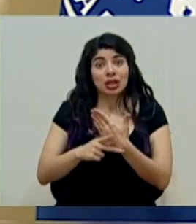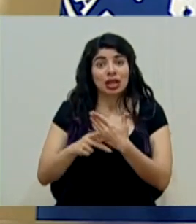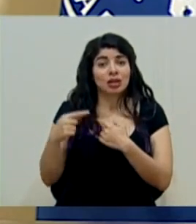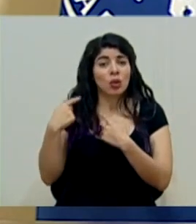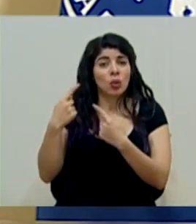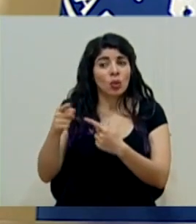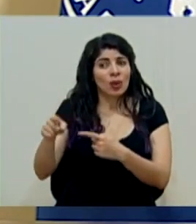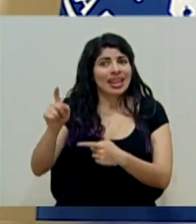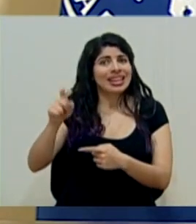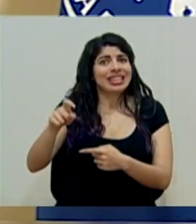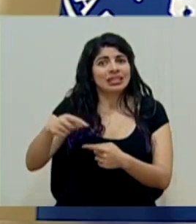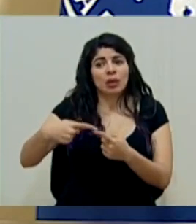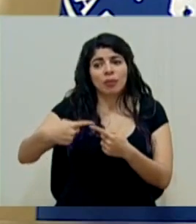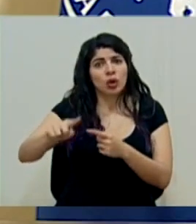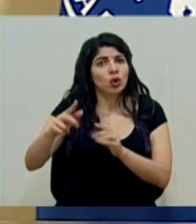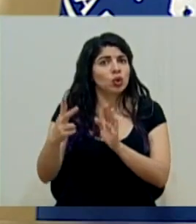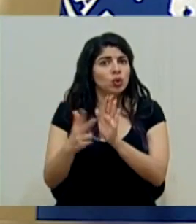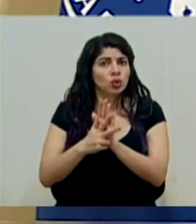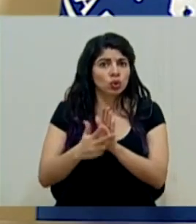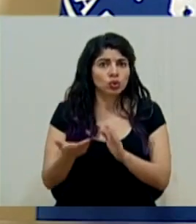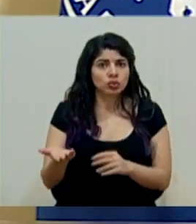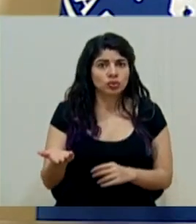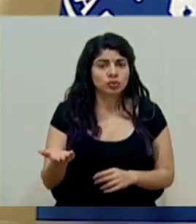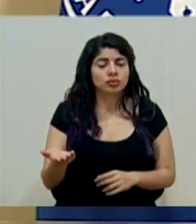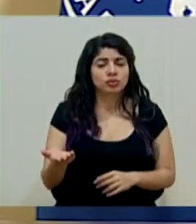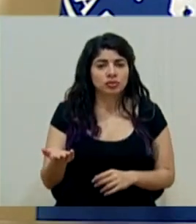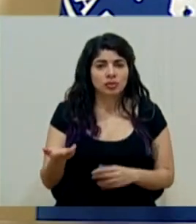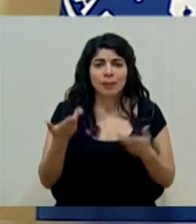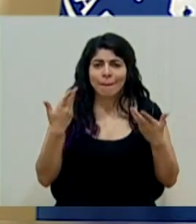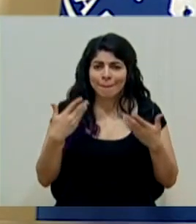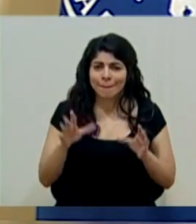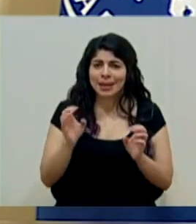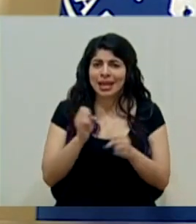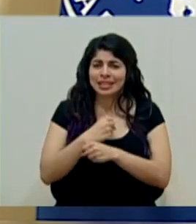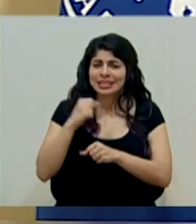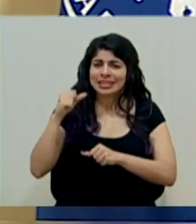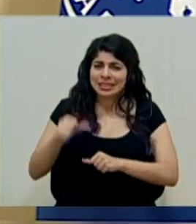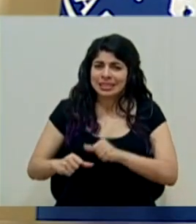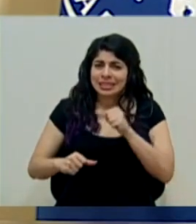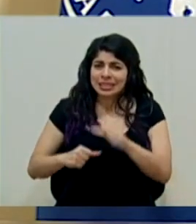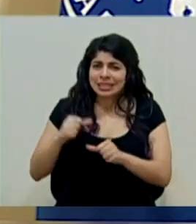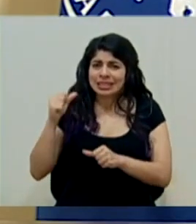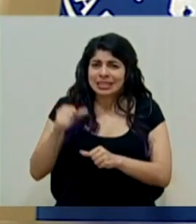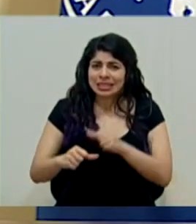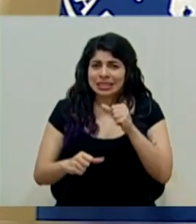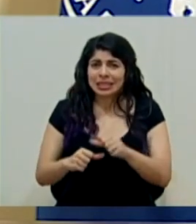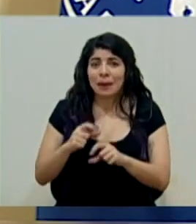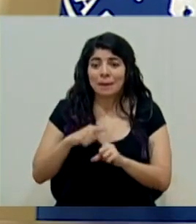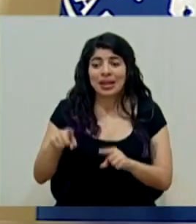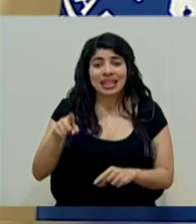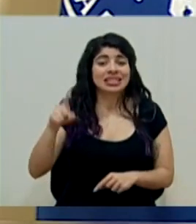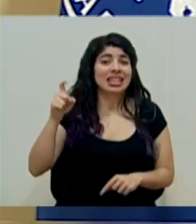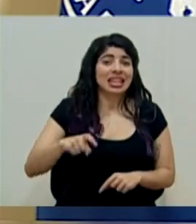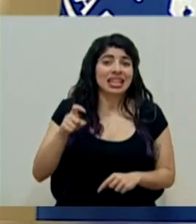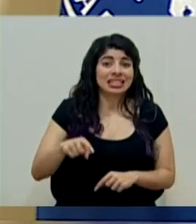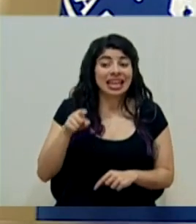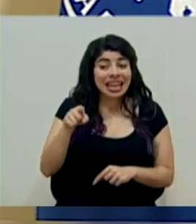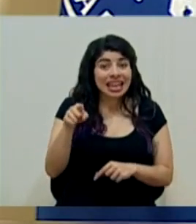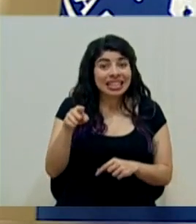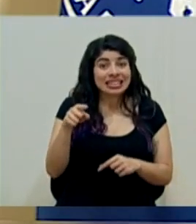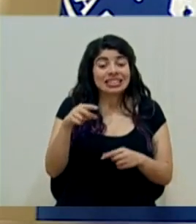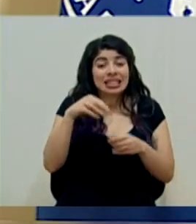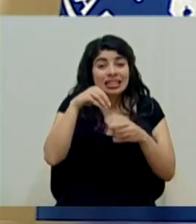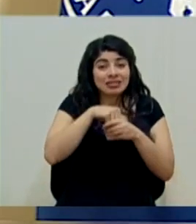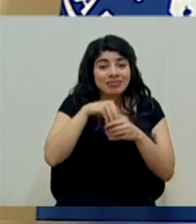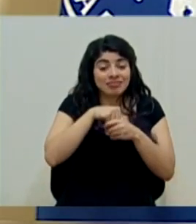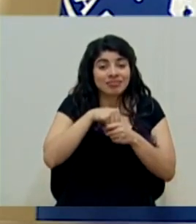tiene que ser dictaminado prontamente, y hemos hecho esfuerzos ingentes, pero esa es una necesidad y será uno de los componentes